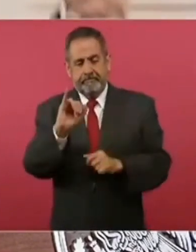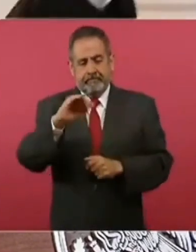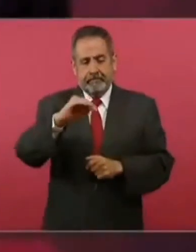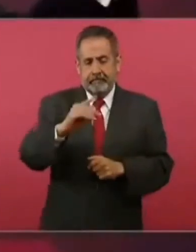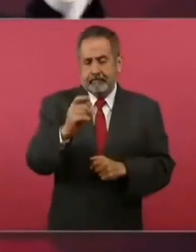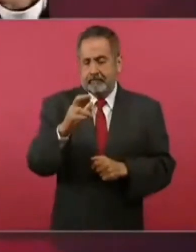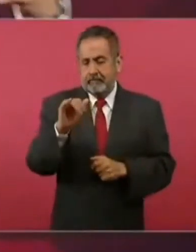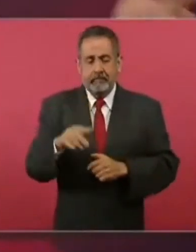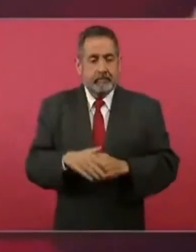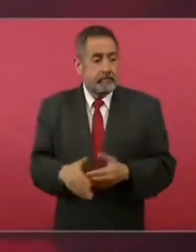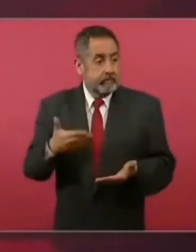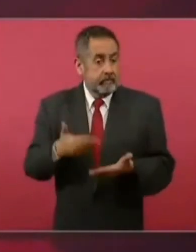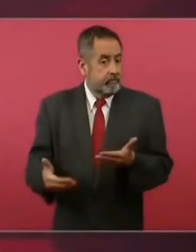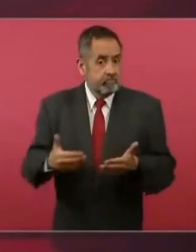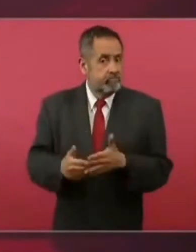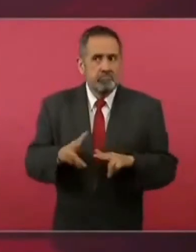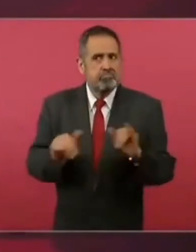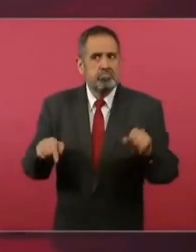Actualmente no hay ningún periódico